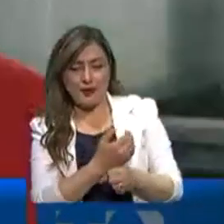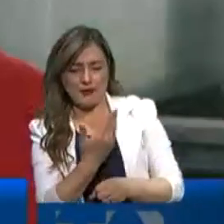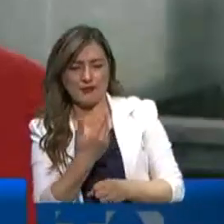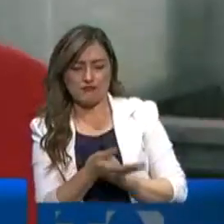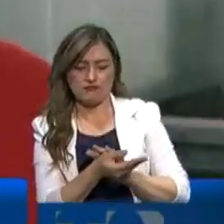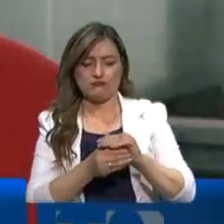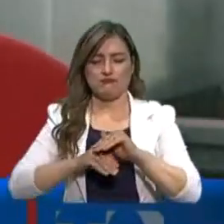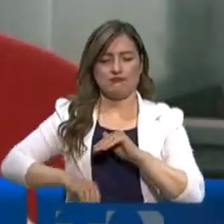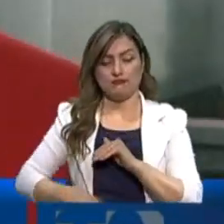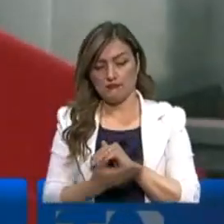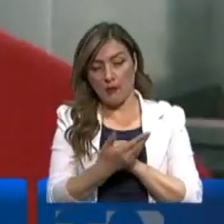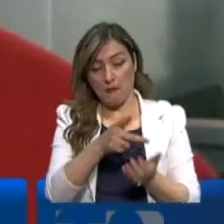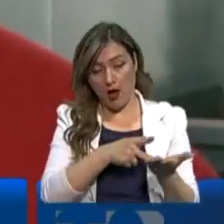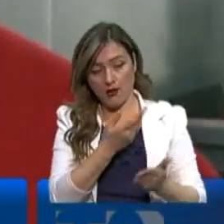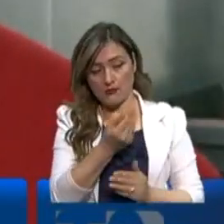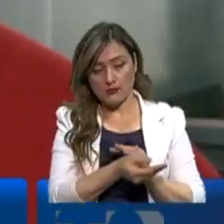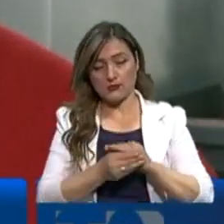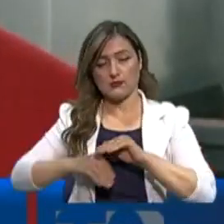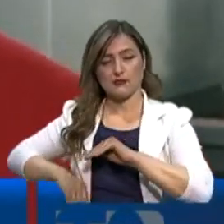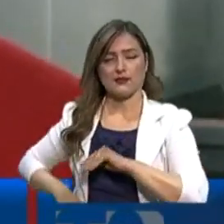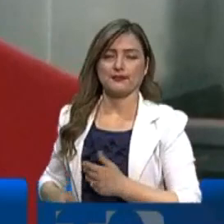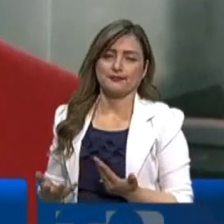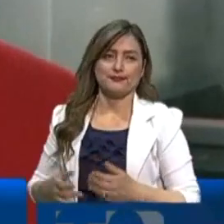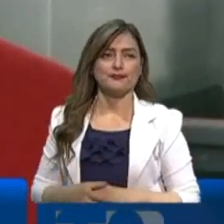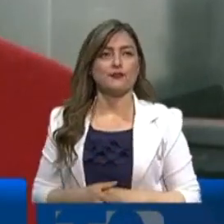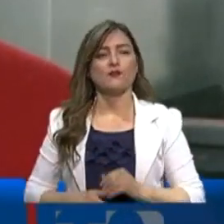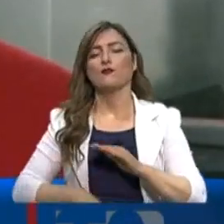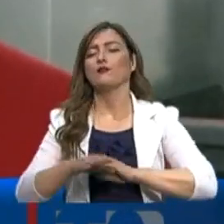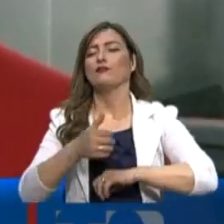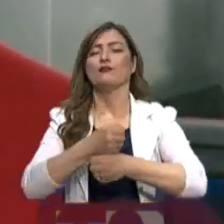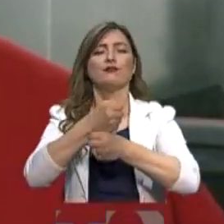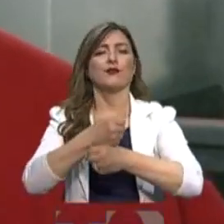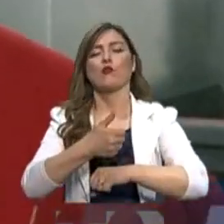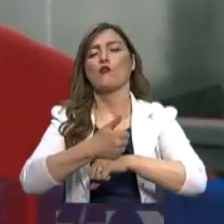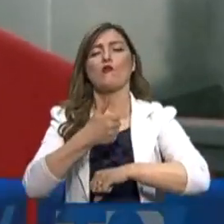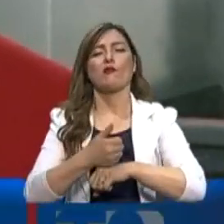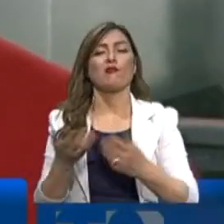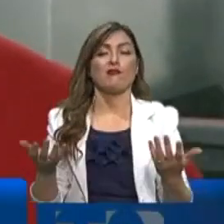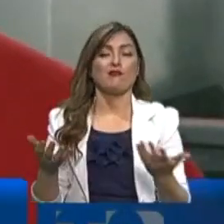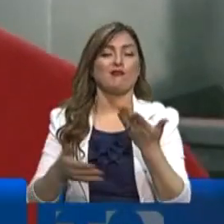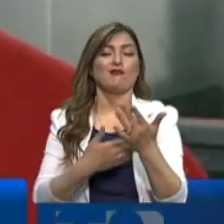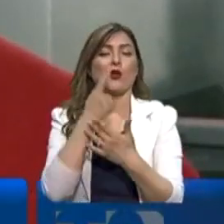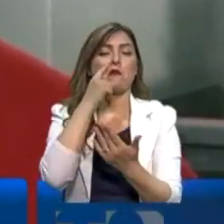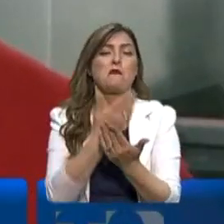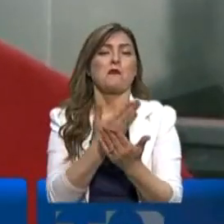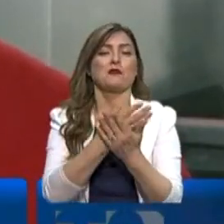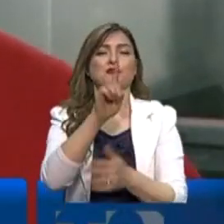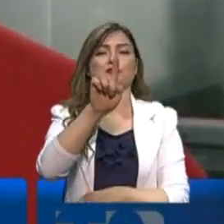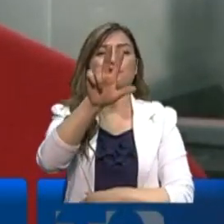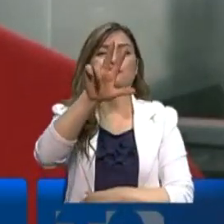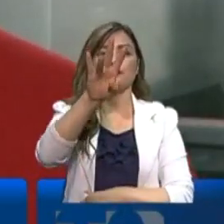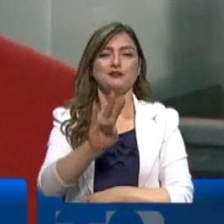dinero. El Pleno es la máxima autoridad, nosotros hemos investigado, hemos sustanciado, ahí están los elementos para que los